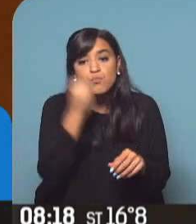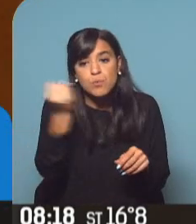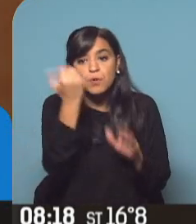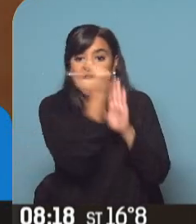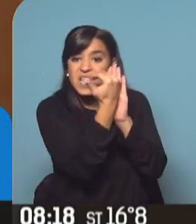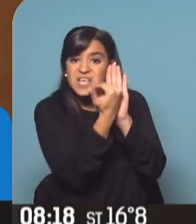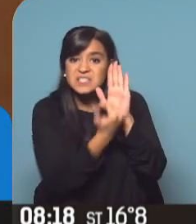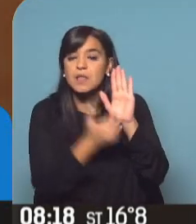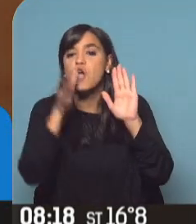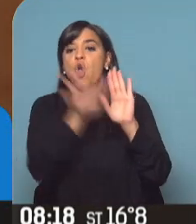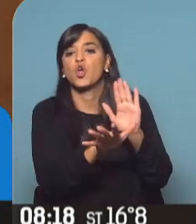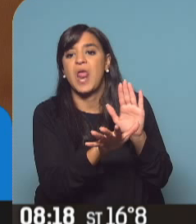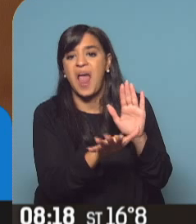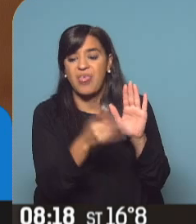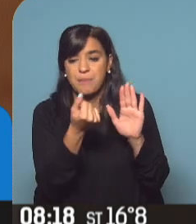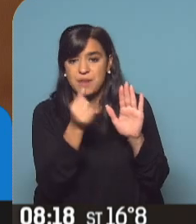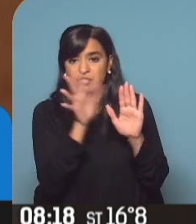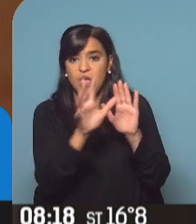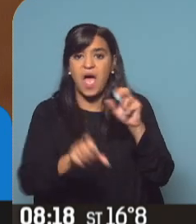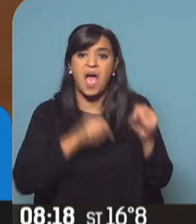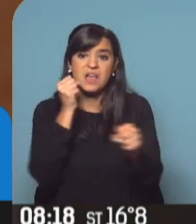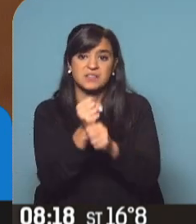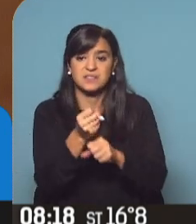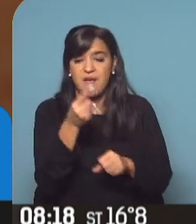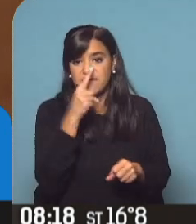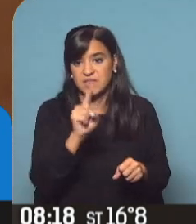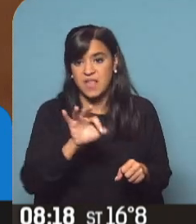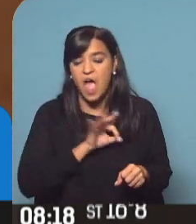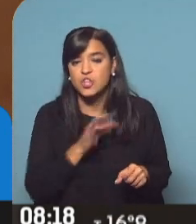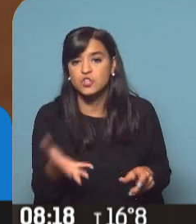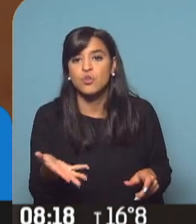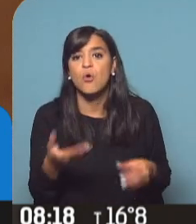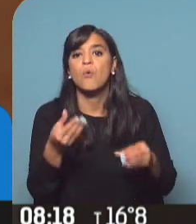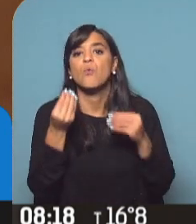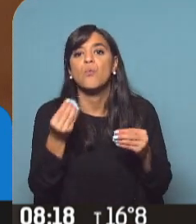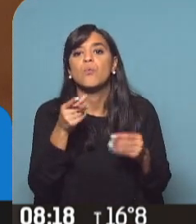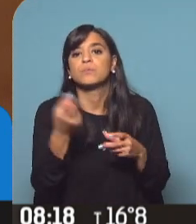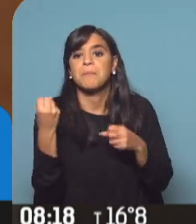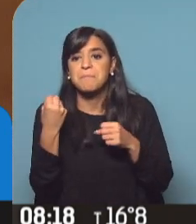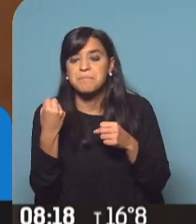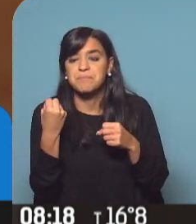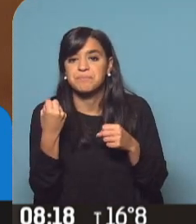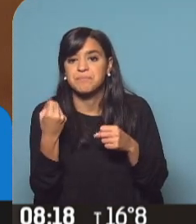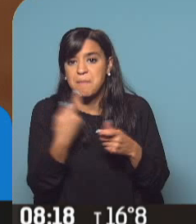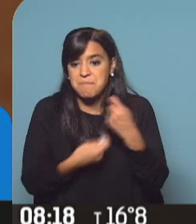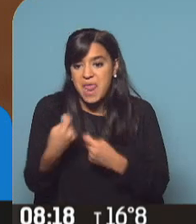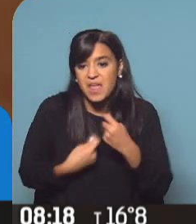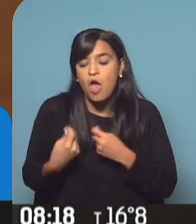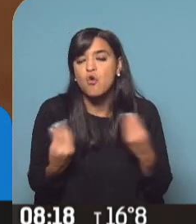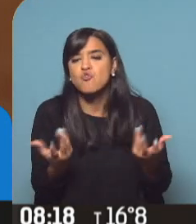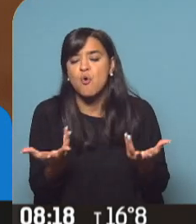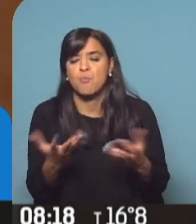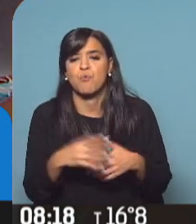que va a quedar congelada hasta fin de año cuál puede ser la reacción del mercado que estar preceptivo además no